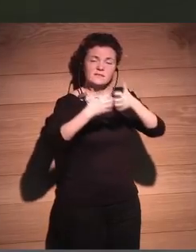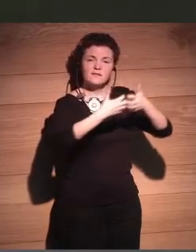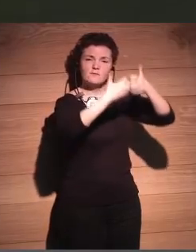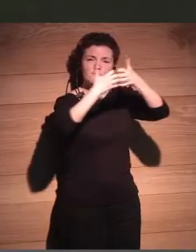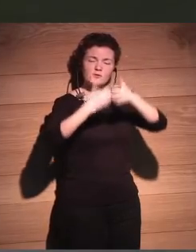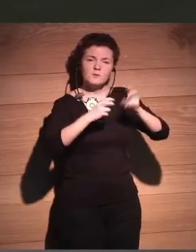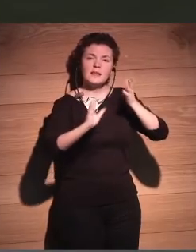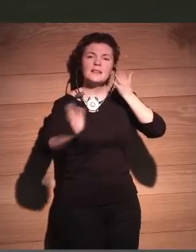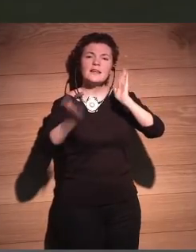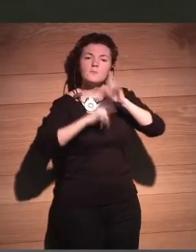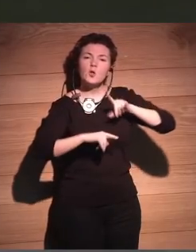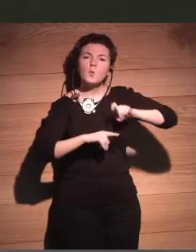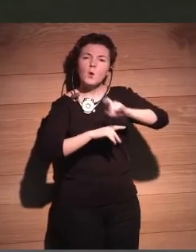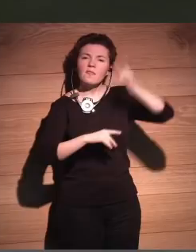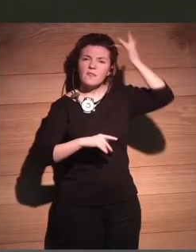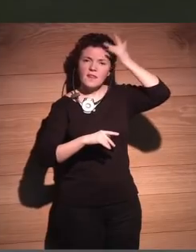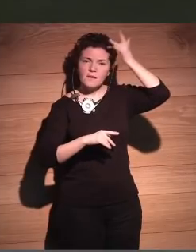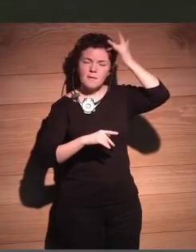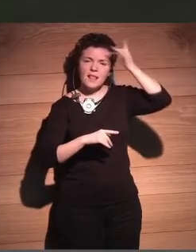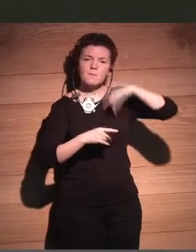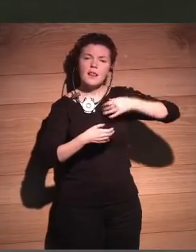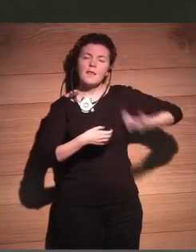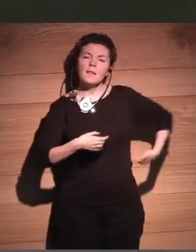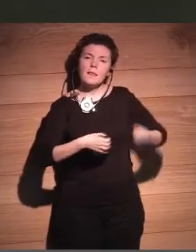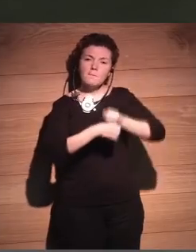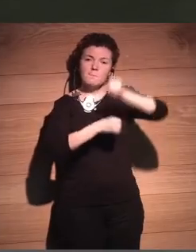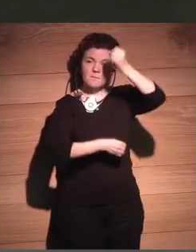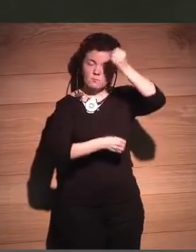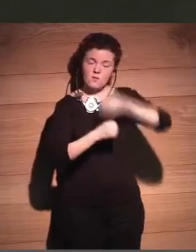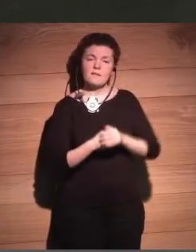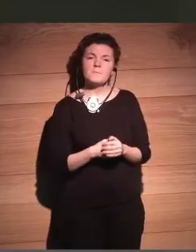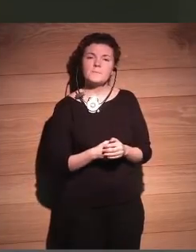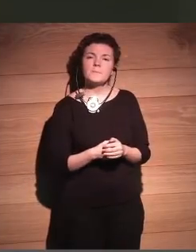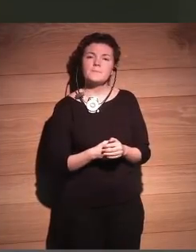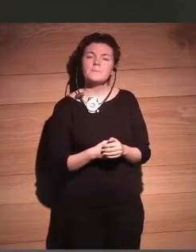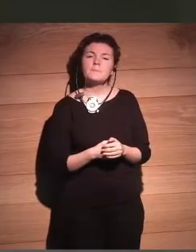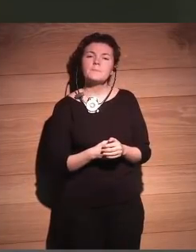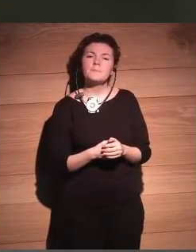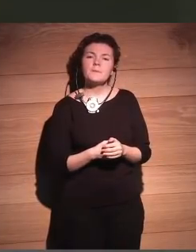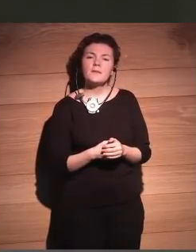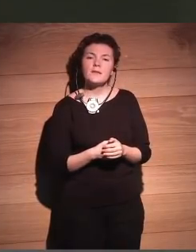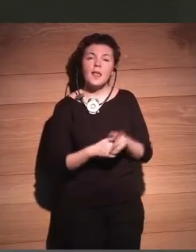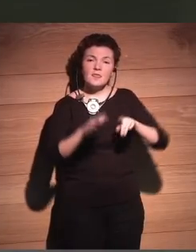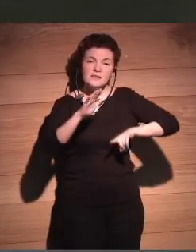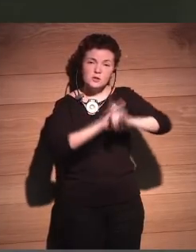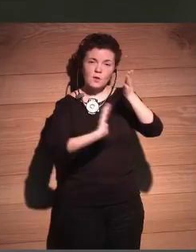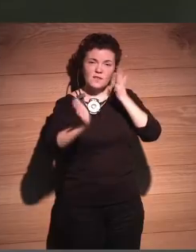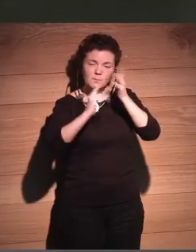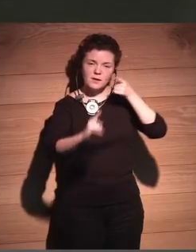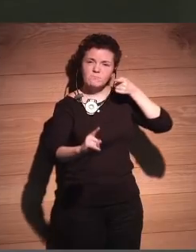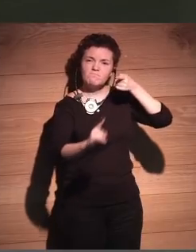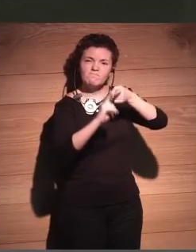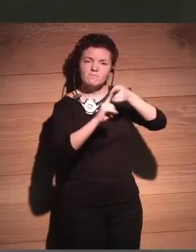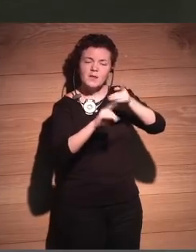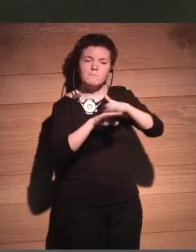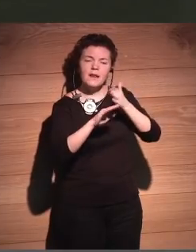Unidos en el tratamiento de tumores cerebrales y de médula ósea. Sus investigaciones incluyen el desarrollo de terapias dirigidas